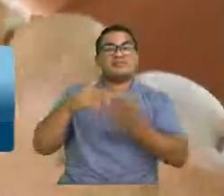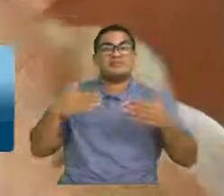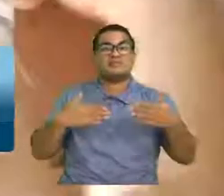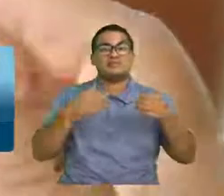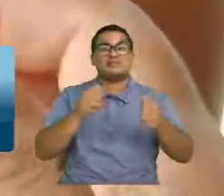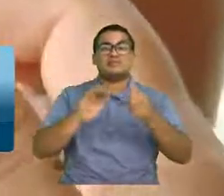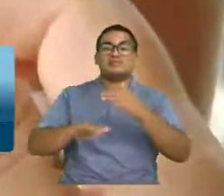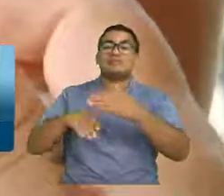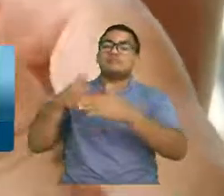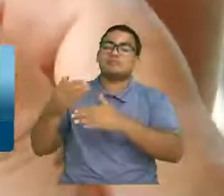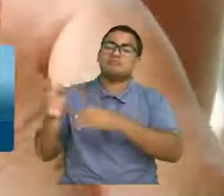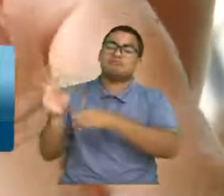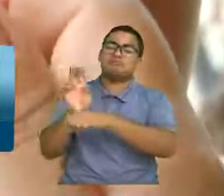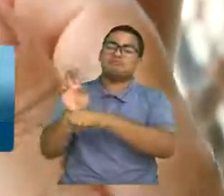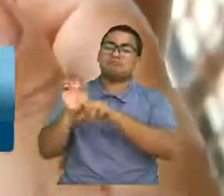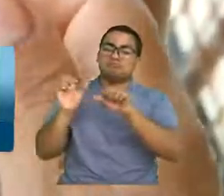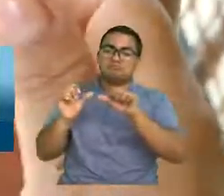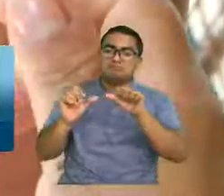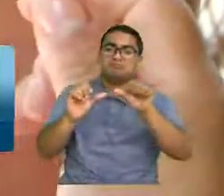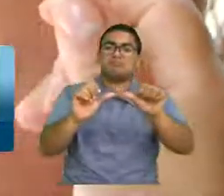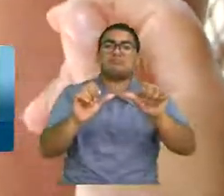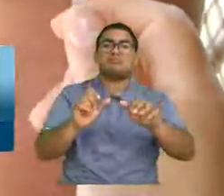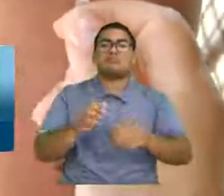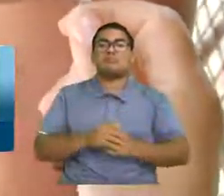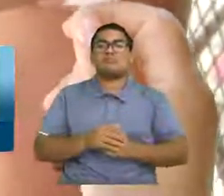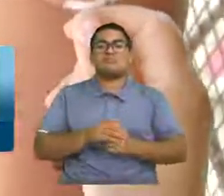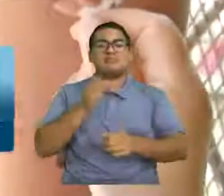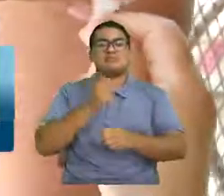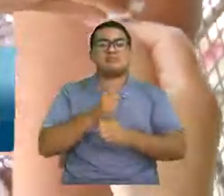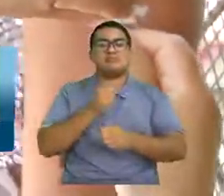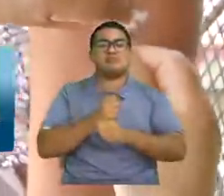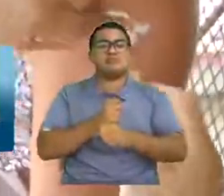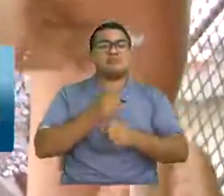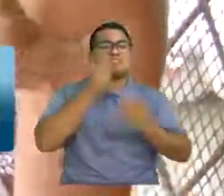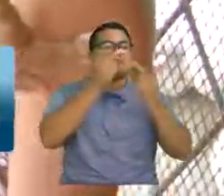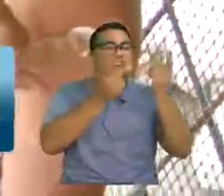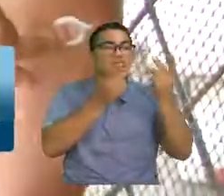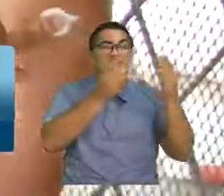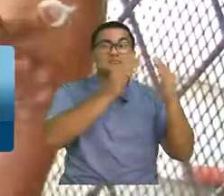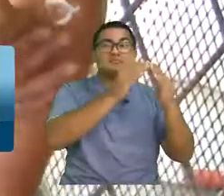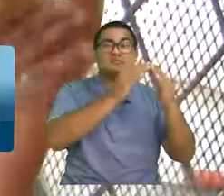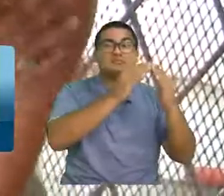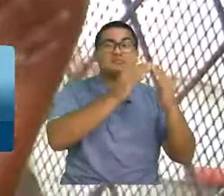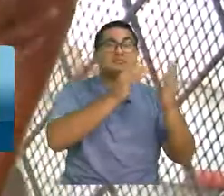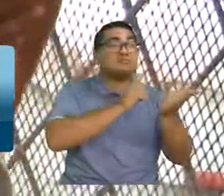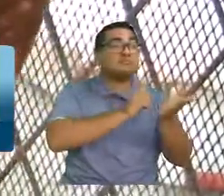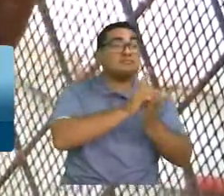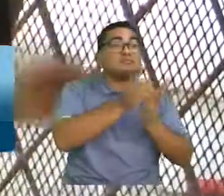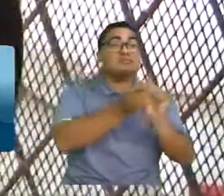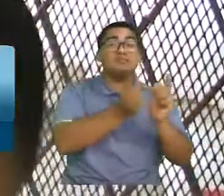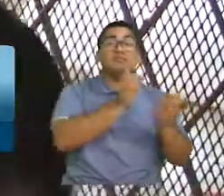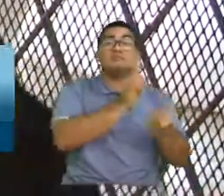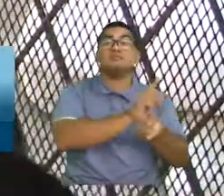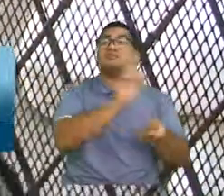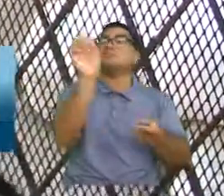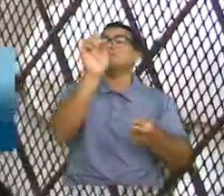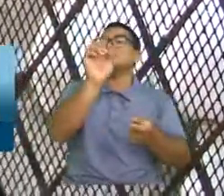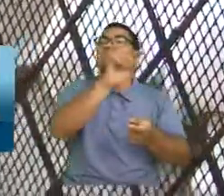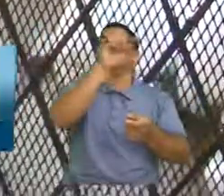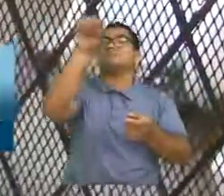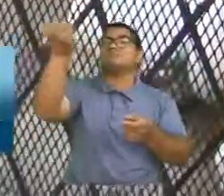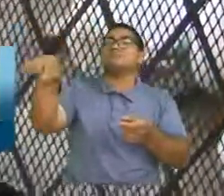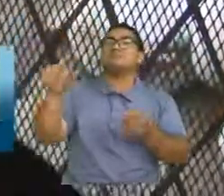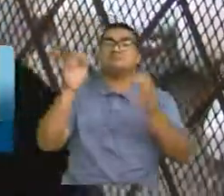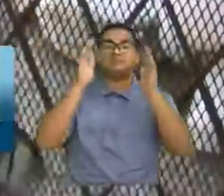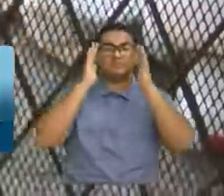le damos seguimiento. Cuando salimos a trabajo de terreno, si el niño cambió de dirección, nosotros ponemos cambio de dirección.